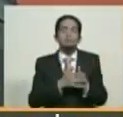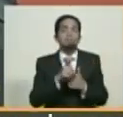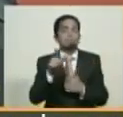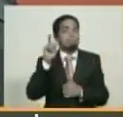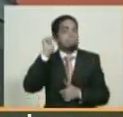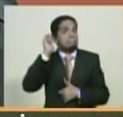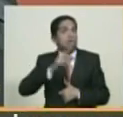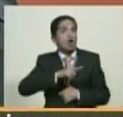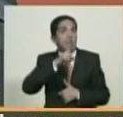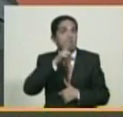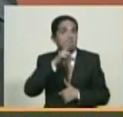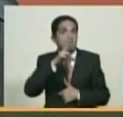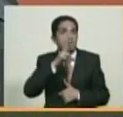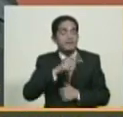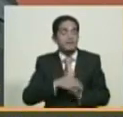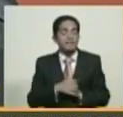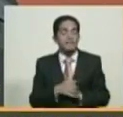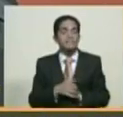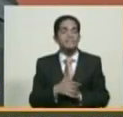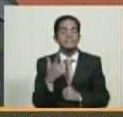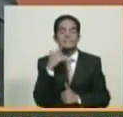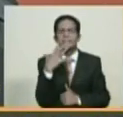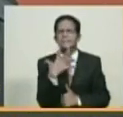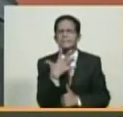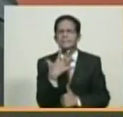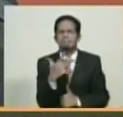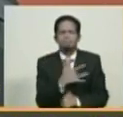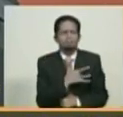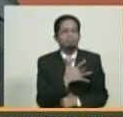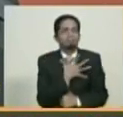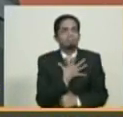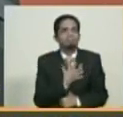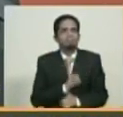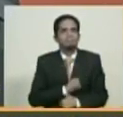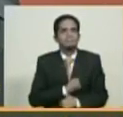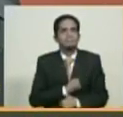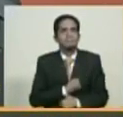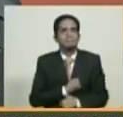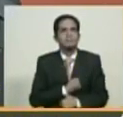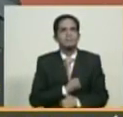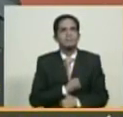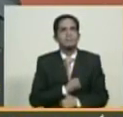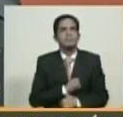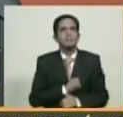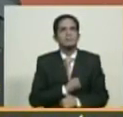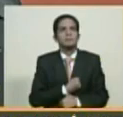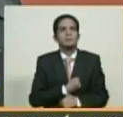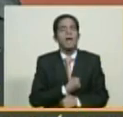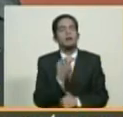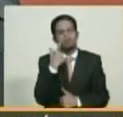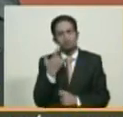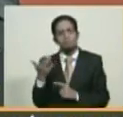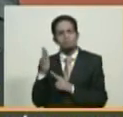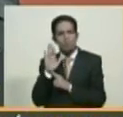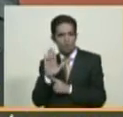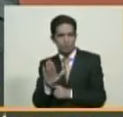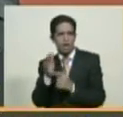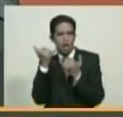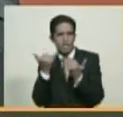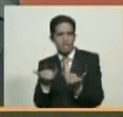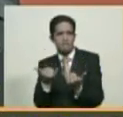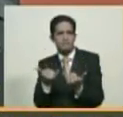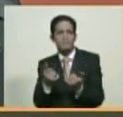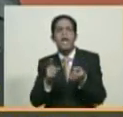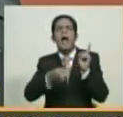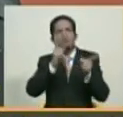brutales. Son conmovedores. Yo quisiera abusar un poco de su tiempo y mostrarle en un minuto